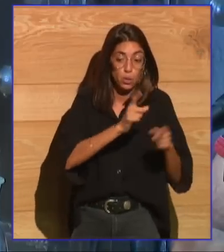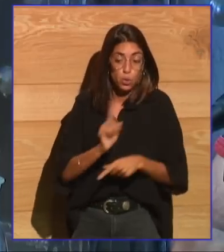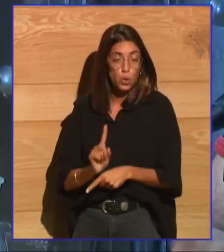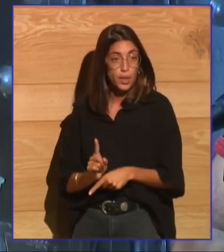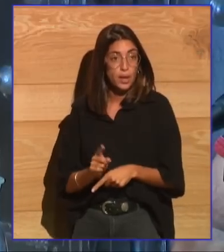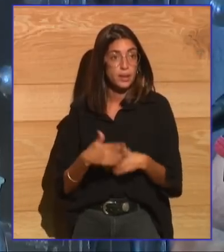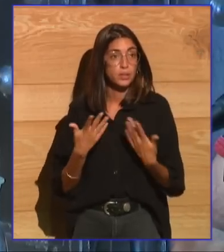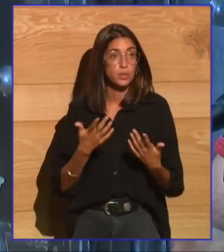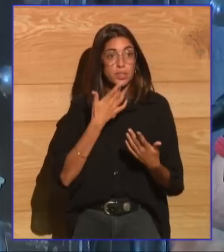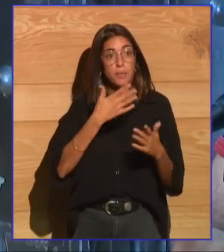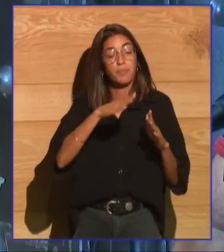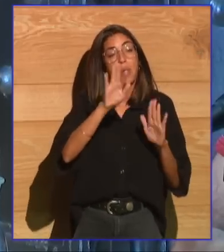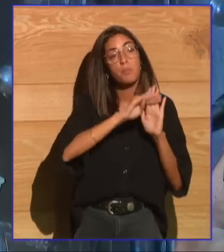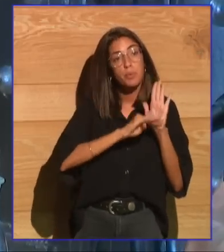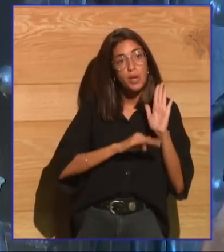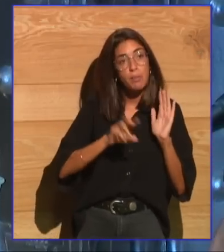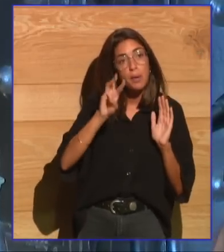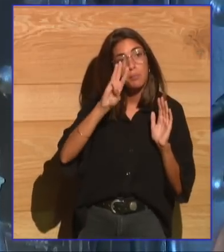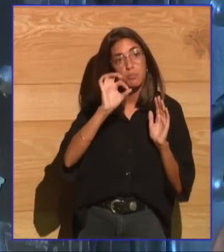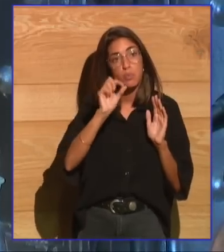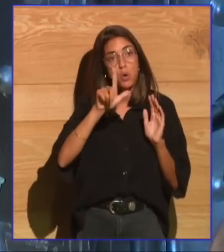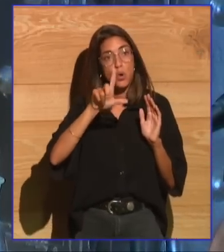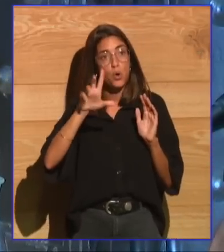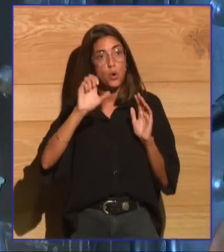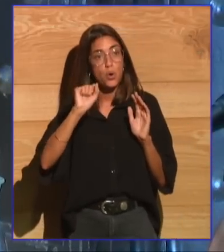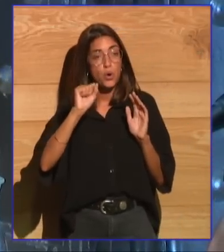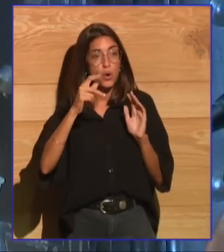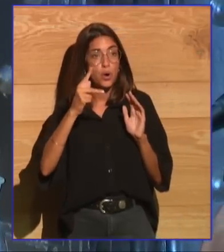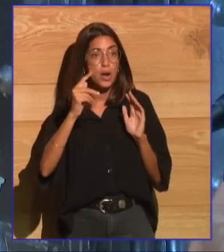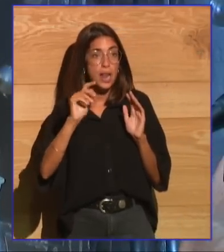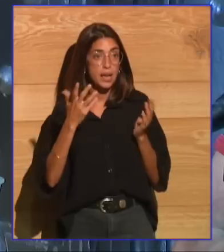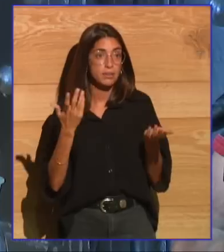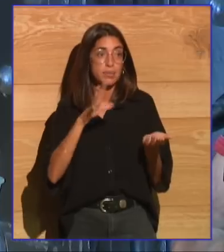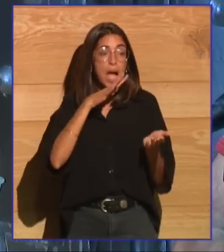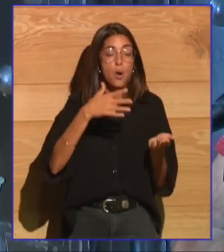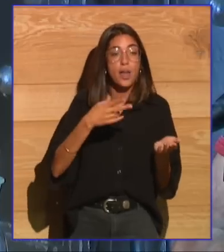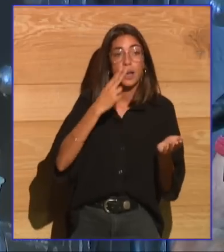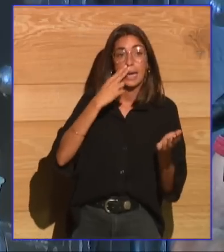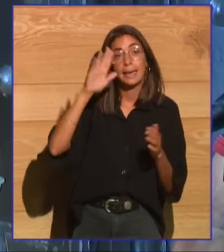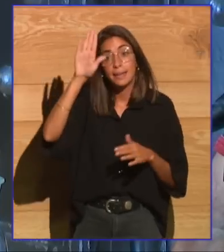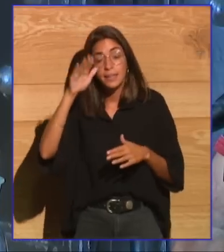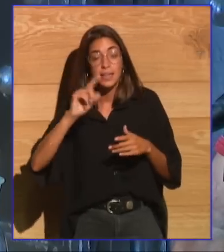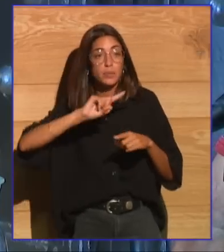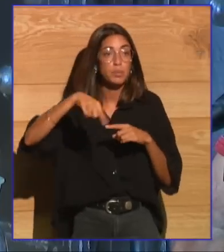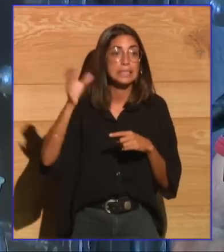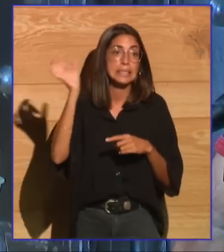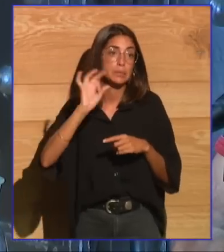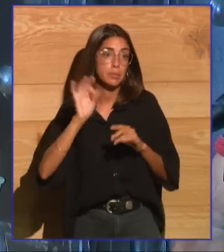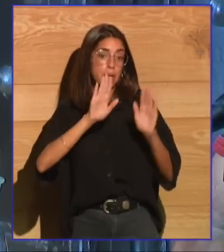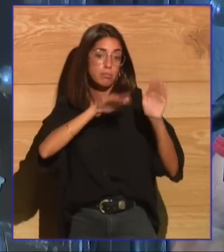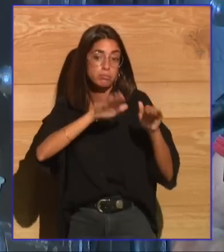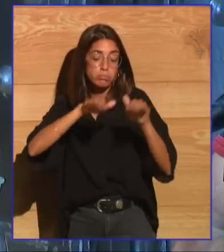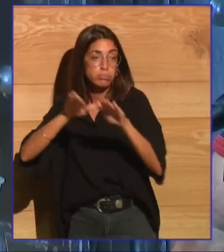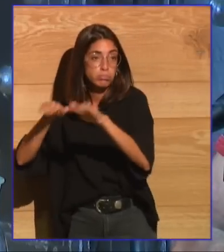hablando cuando sea el programa de pola que iremos con pola cuando vemos el hundimiento vamos con hitler hoy vamos con spielberg vale pues de siembra o de